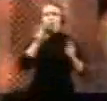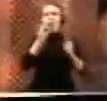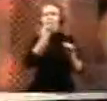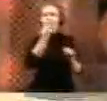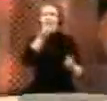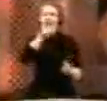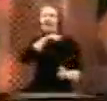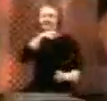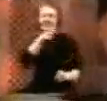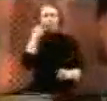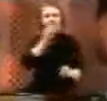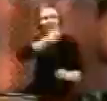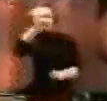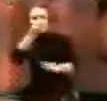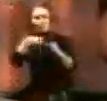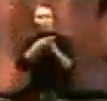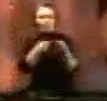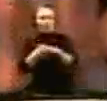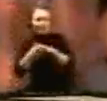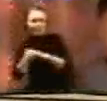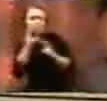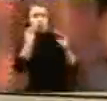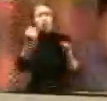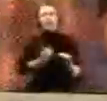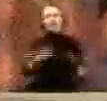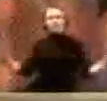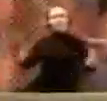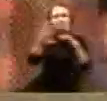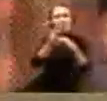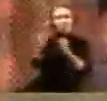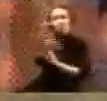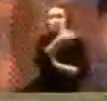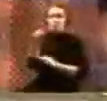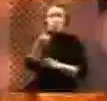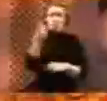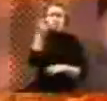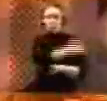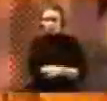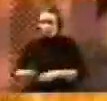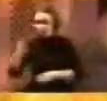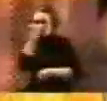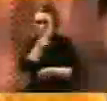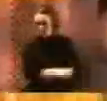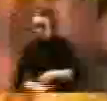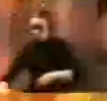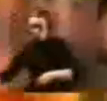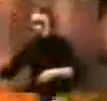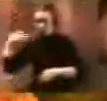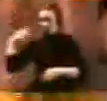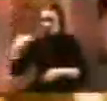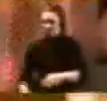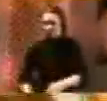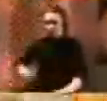picardía, su seña de identidad. Todos desde chiquititos